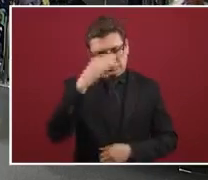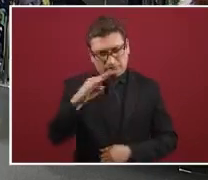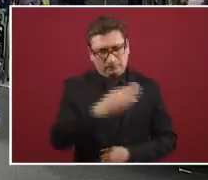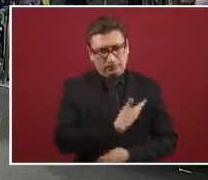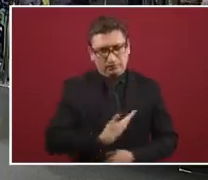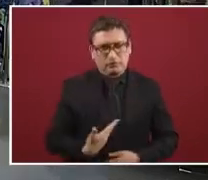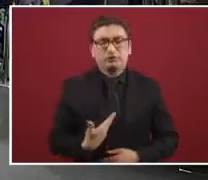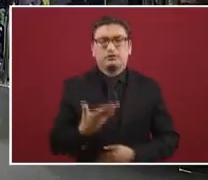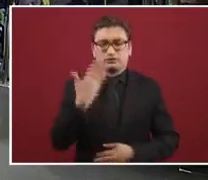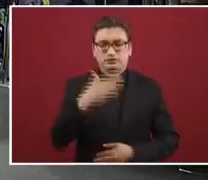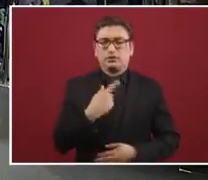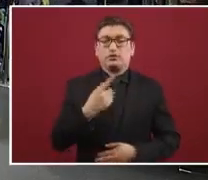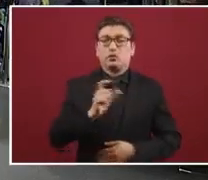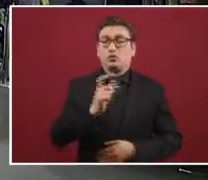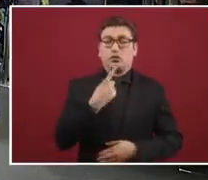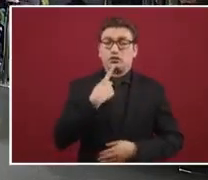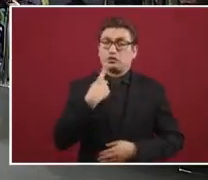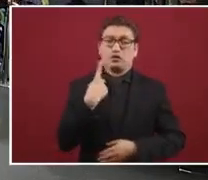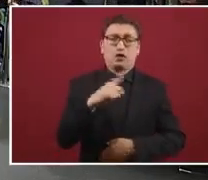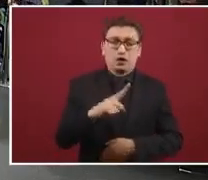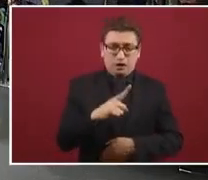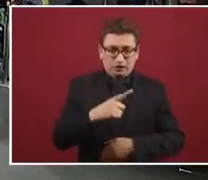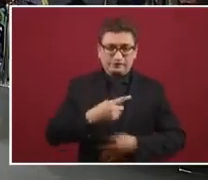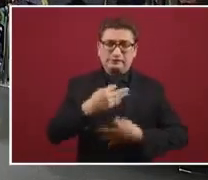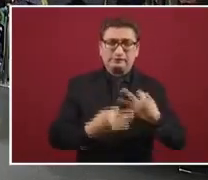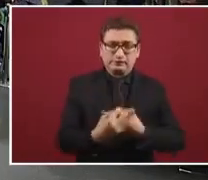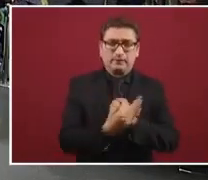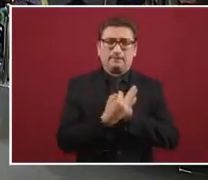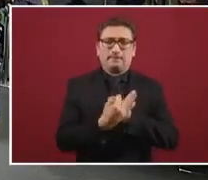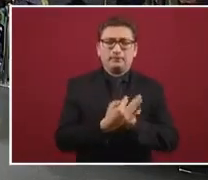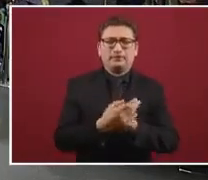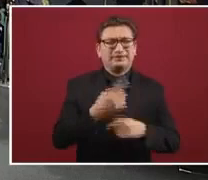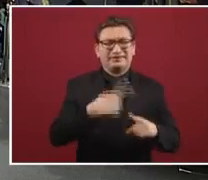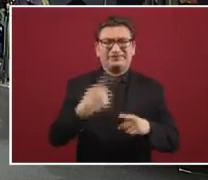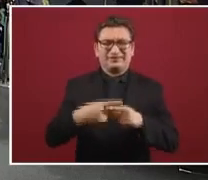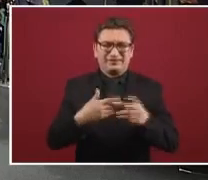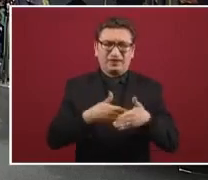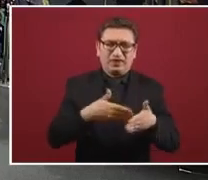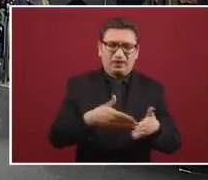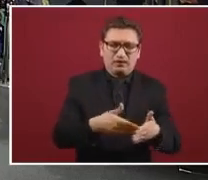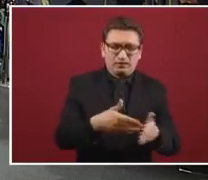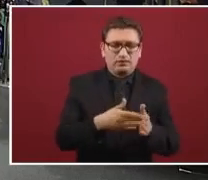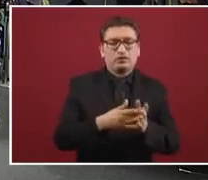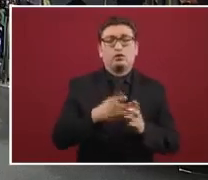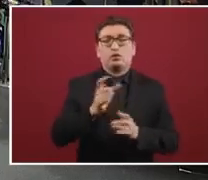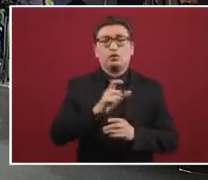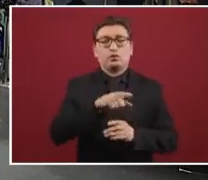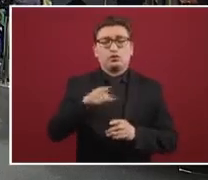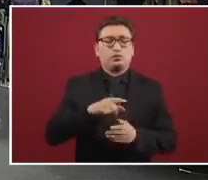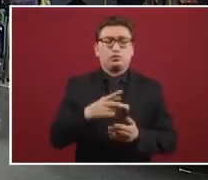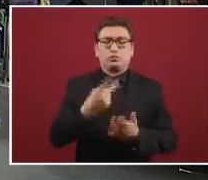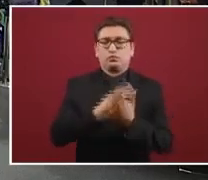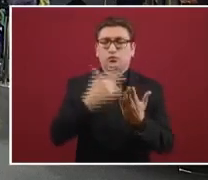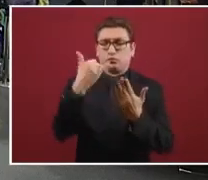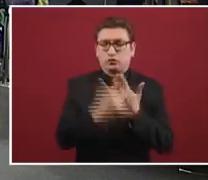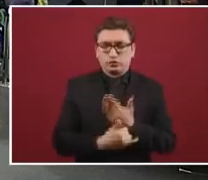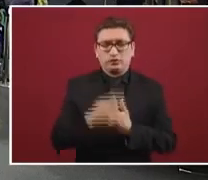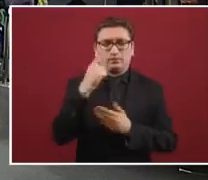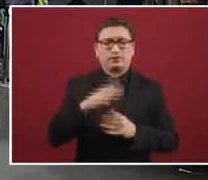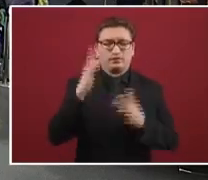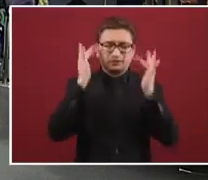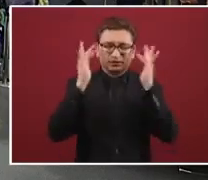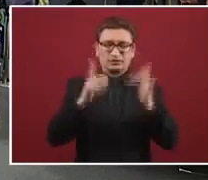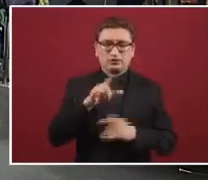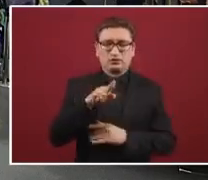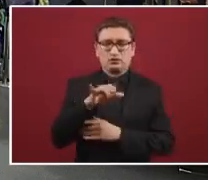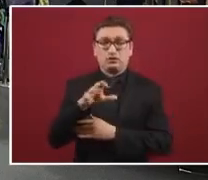Los amparos van retrasando el inicio de Santa Lucía, que es uno de sus proyectos más importantes. ¿Tiene un plan B?